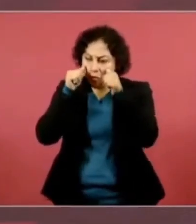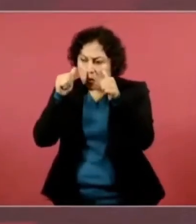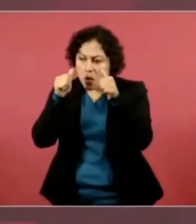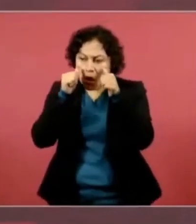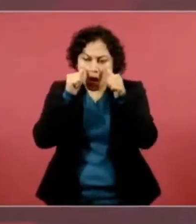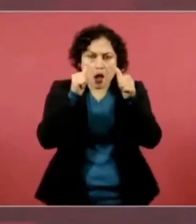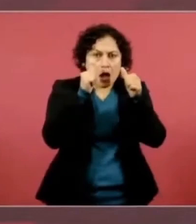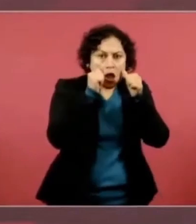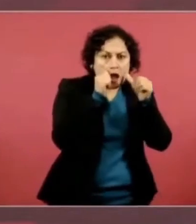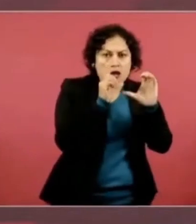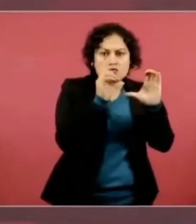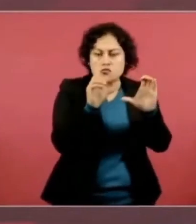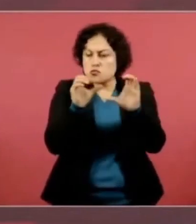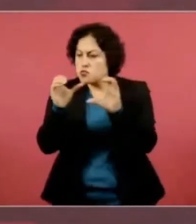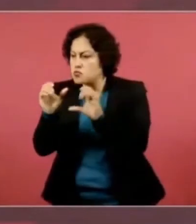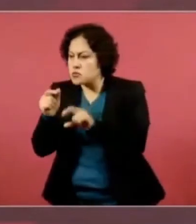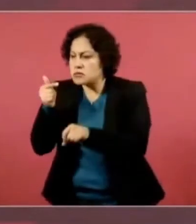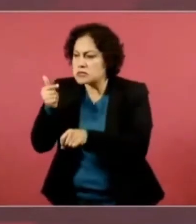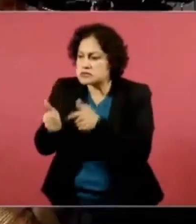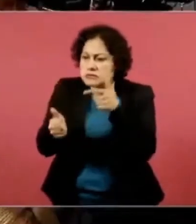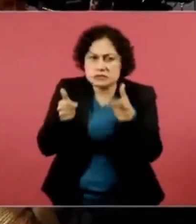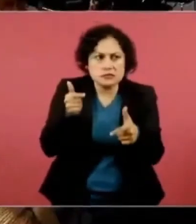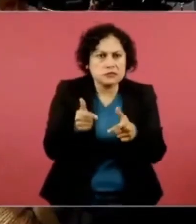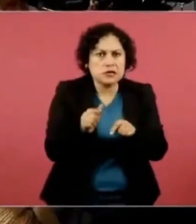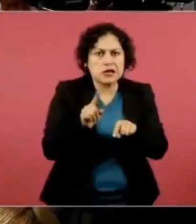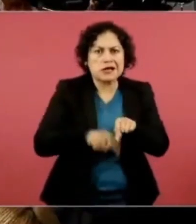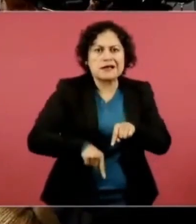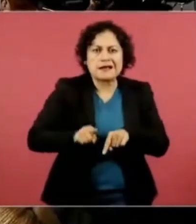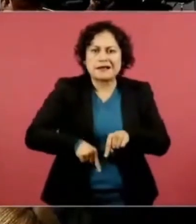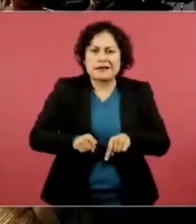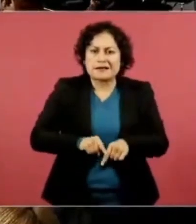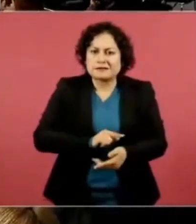solo es esto. Miren, yo recuerdo que